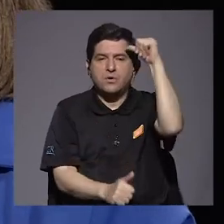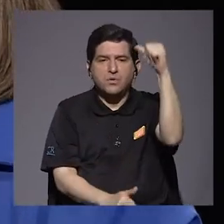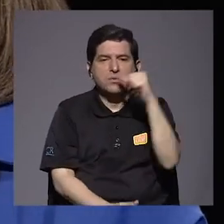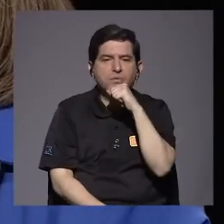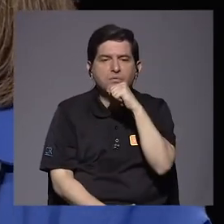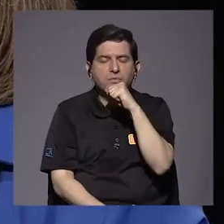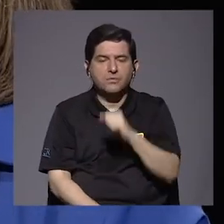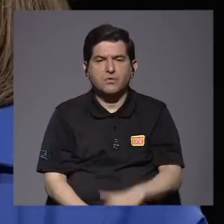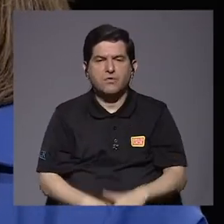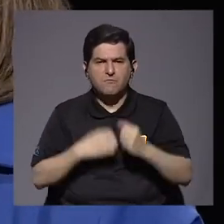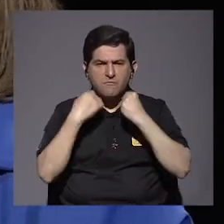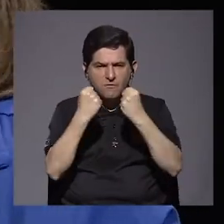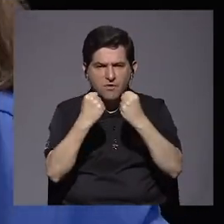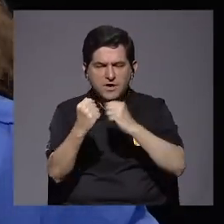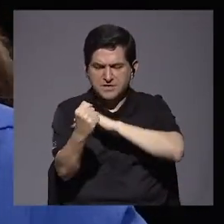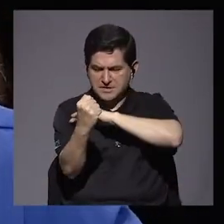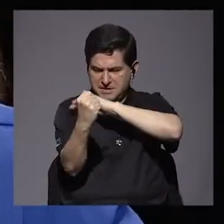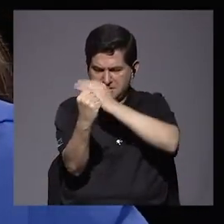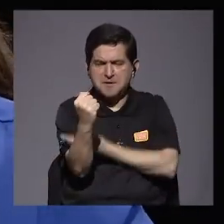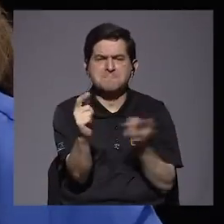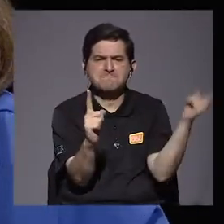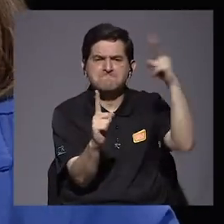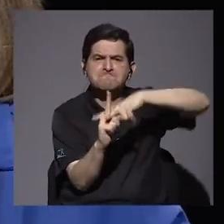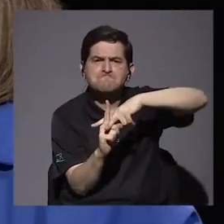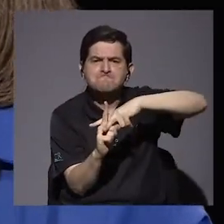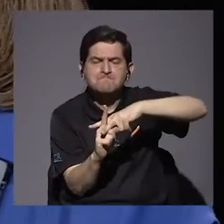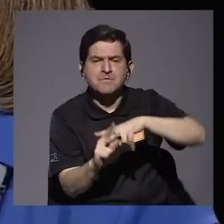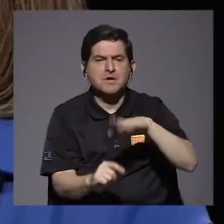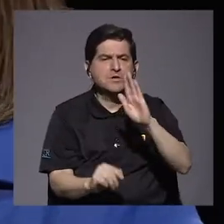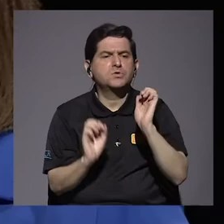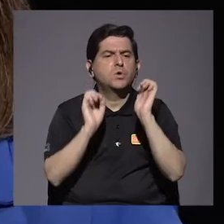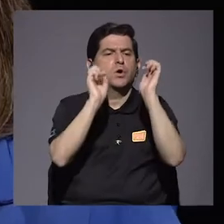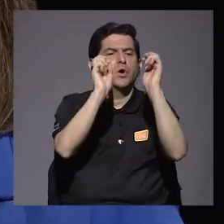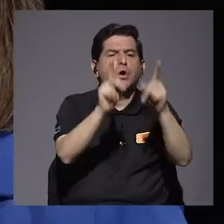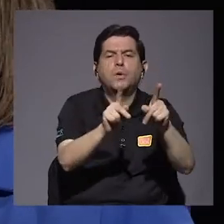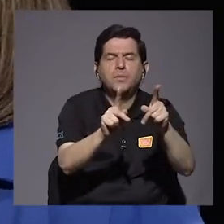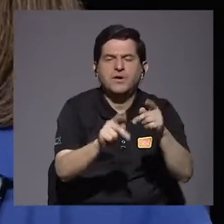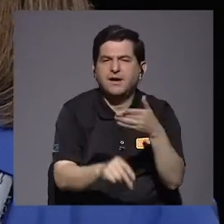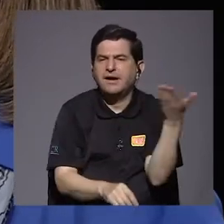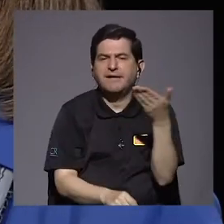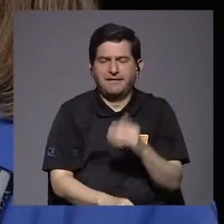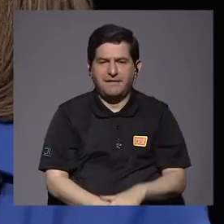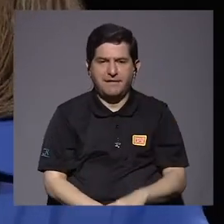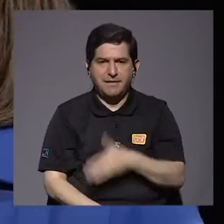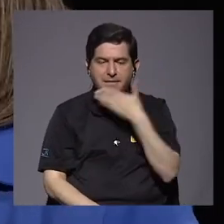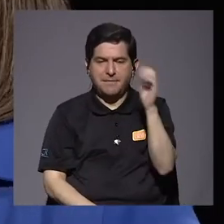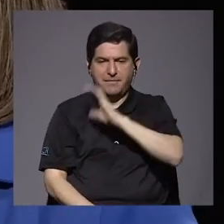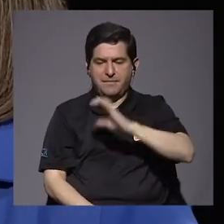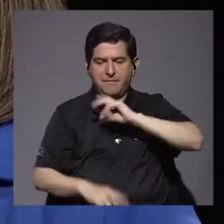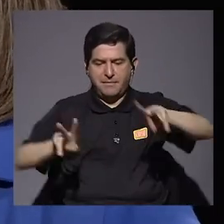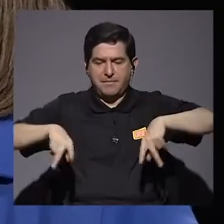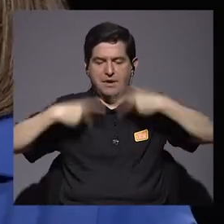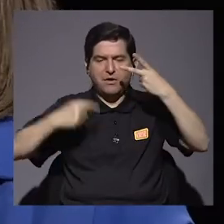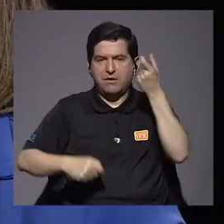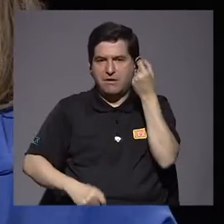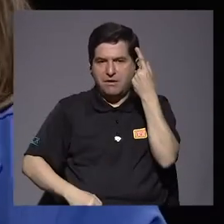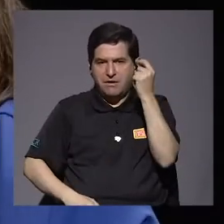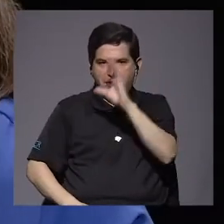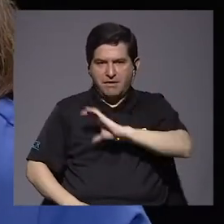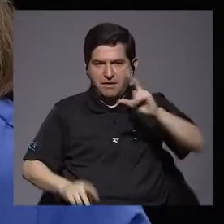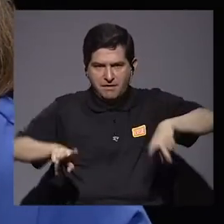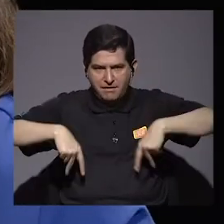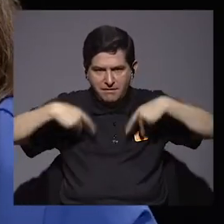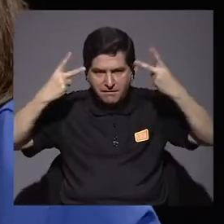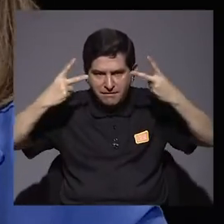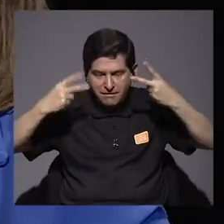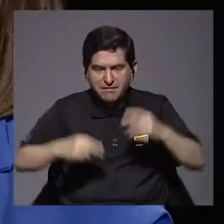para fortalecer y empoderar sus posibilidades hacia una mejor calidad de vida, entendiendo la calidad